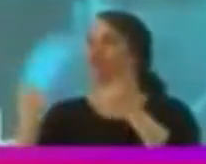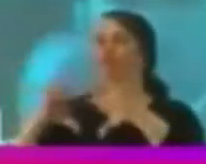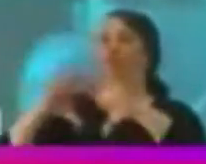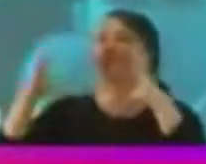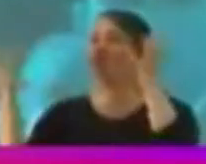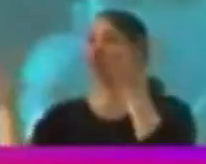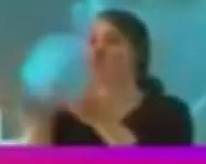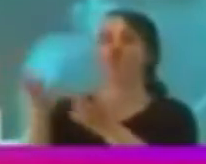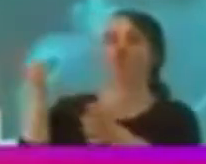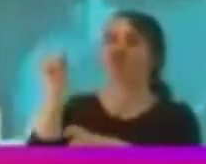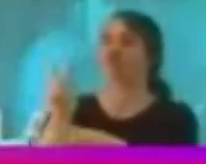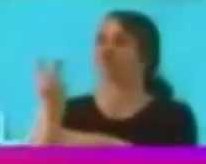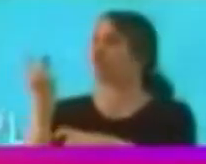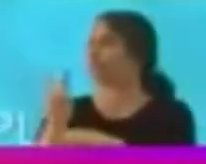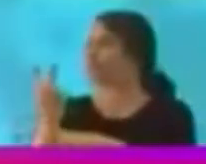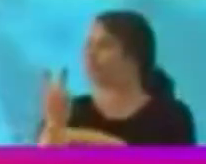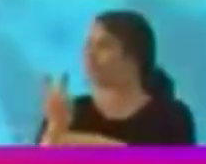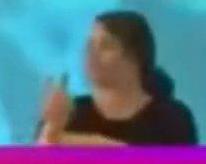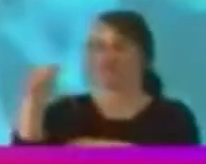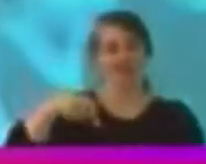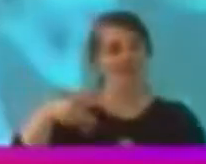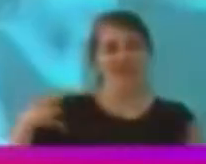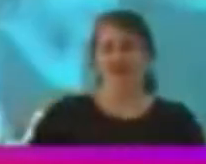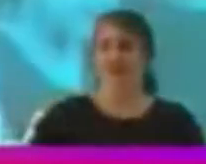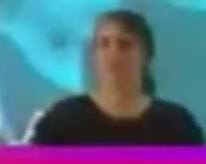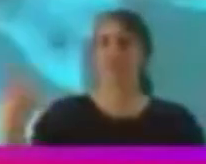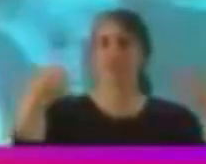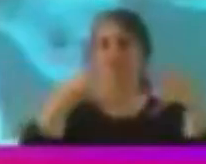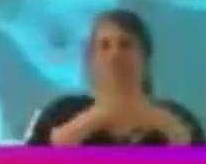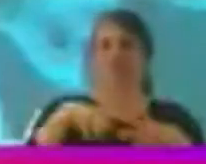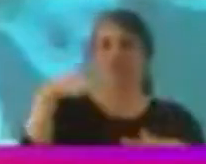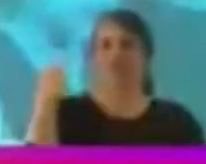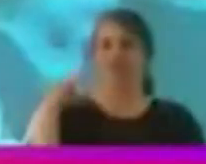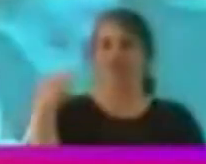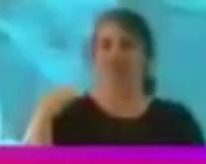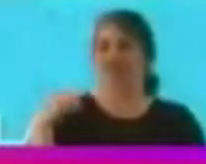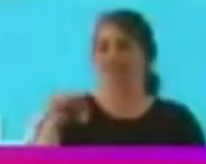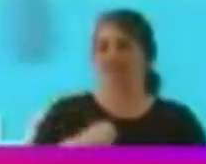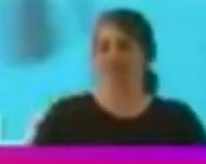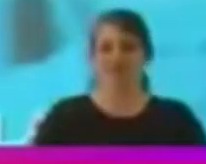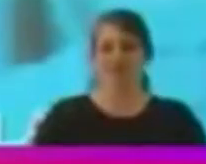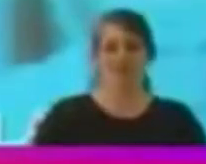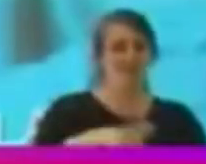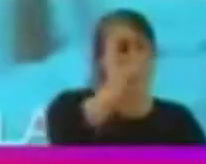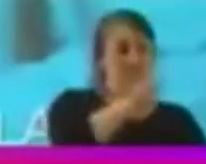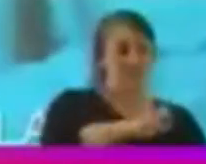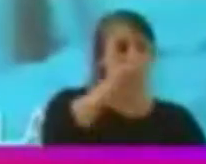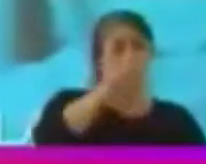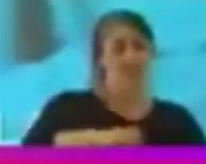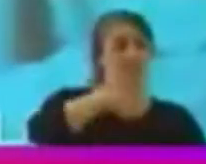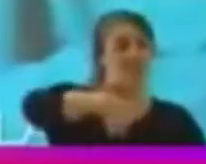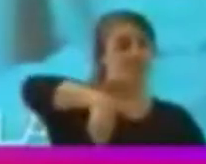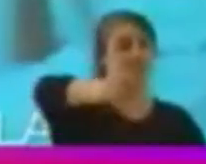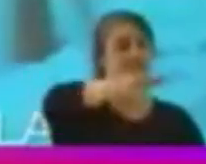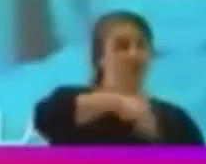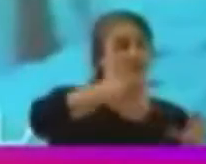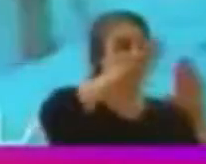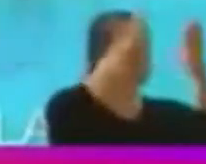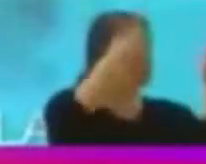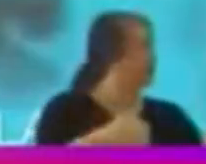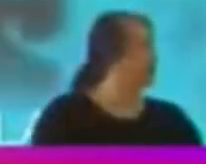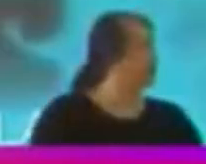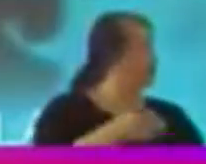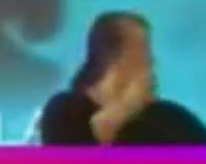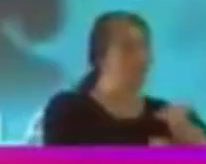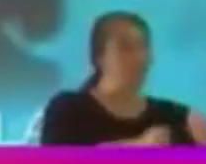de la preservación de los recursos naturales. Entonces, desde ese punto de vista, le damos mucha importancia a la política de